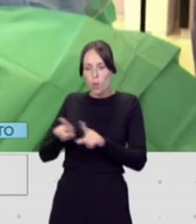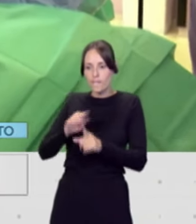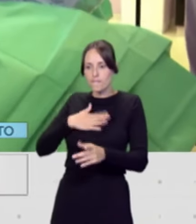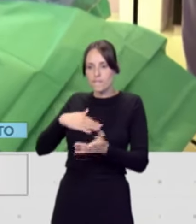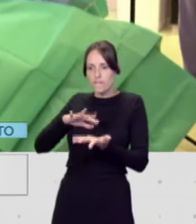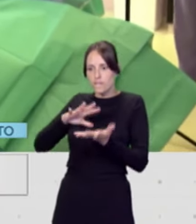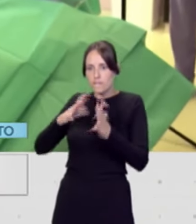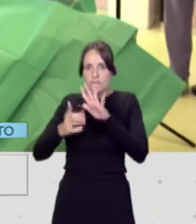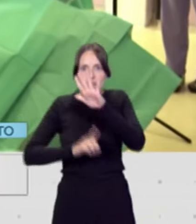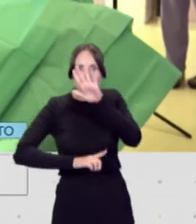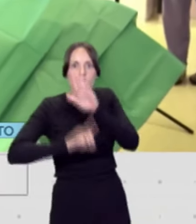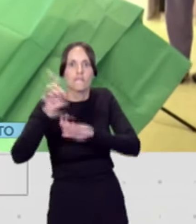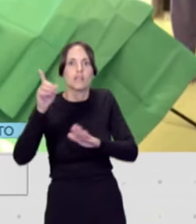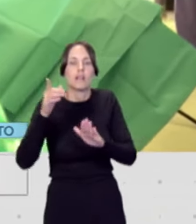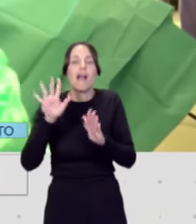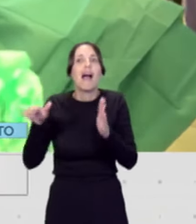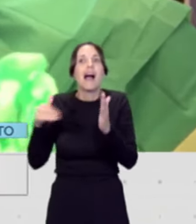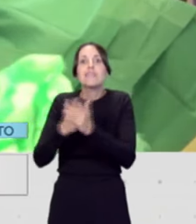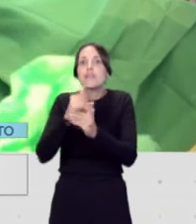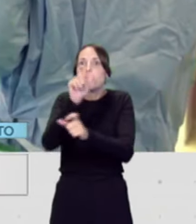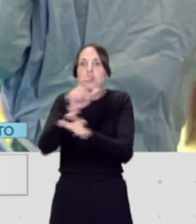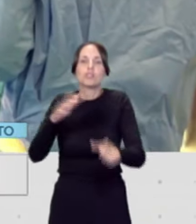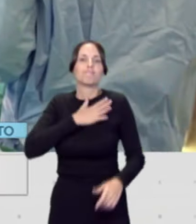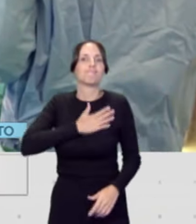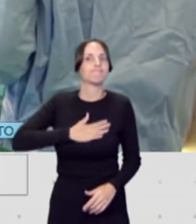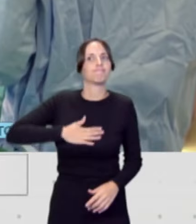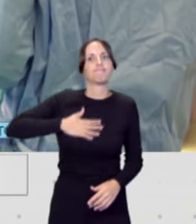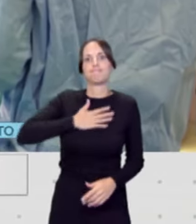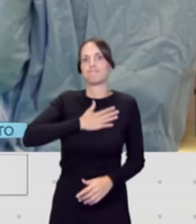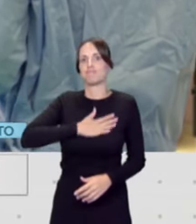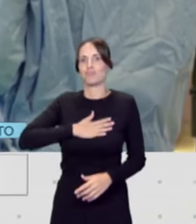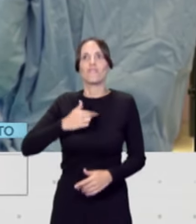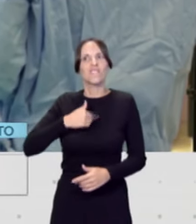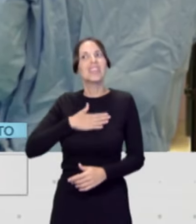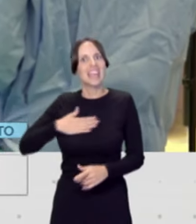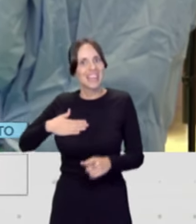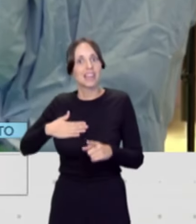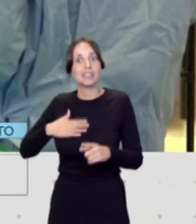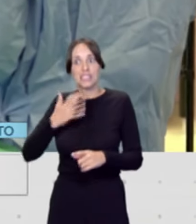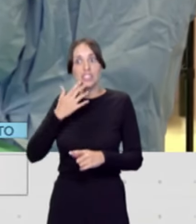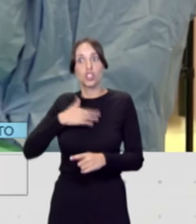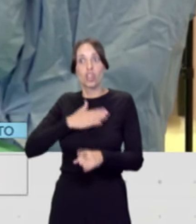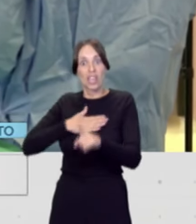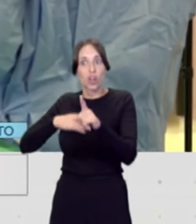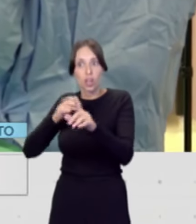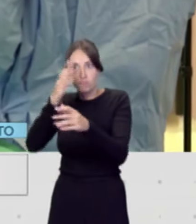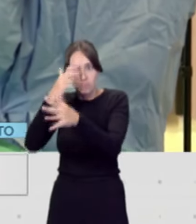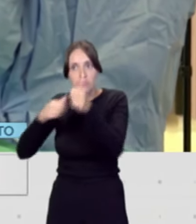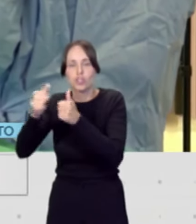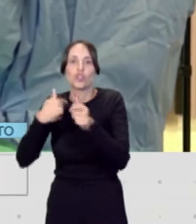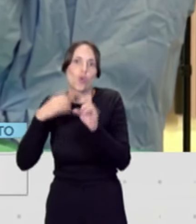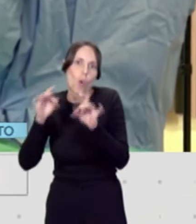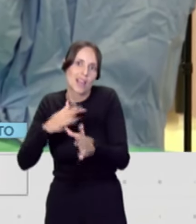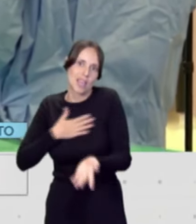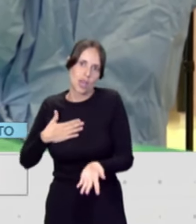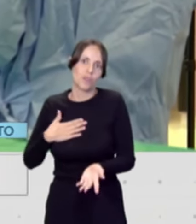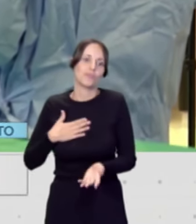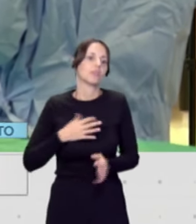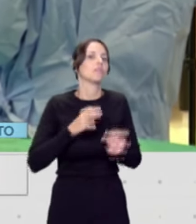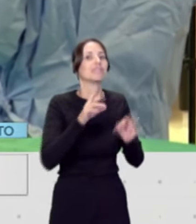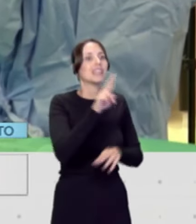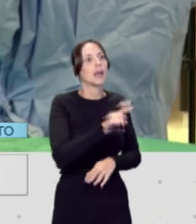niveles de una satisfacción y una realidad pues, pues lo que yo querría para mí. Precisamente quiero insistir en ese papel